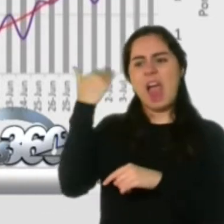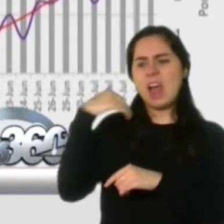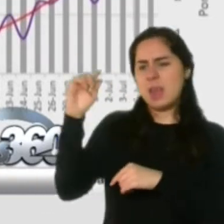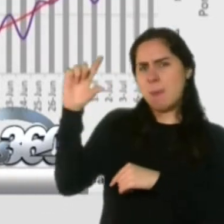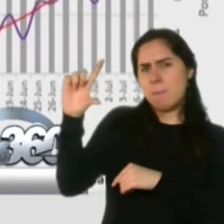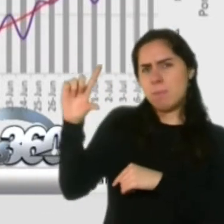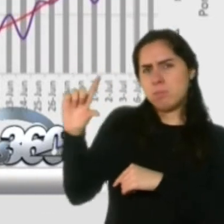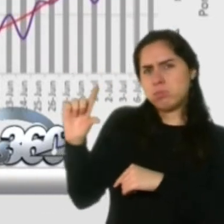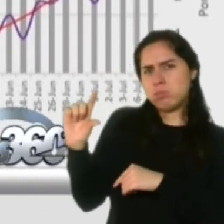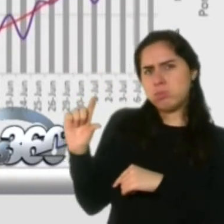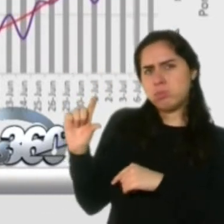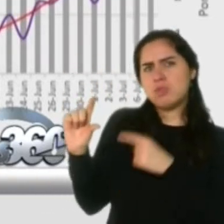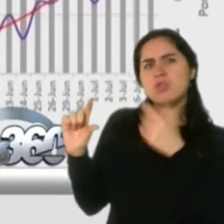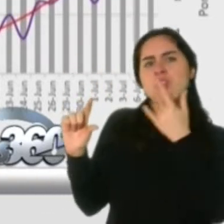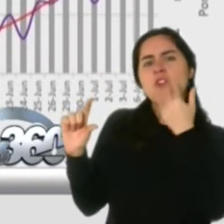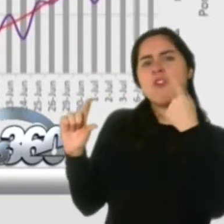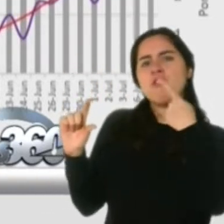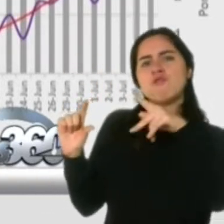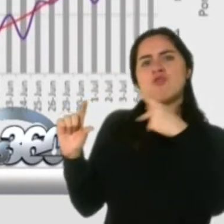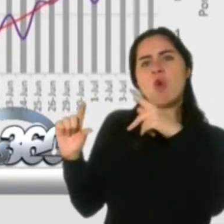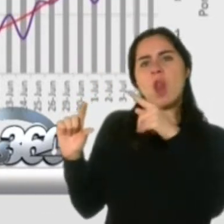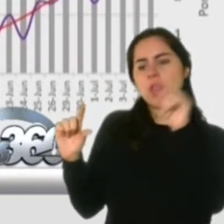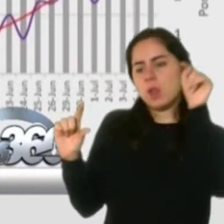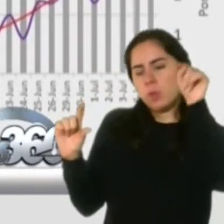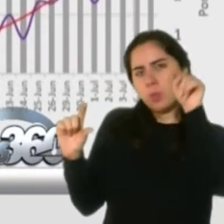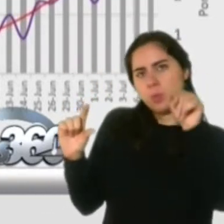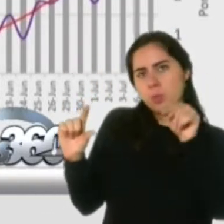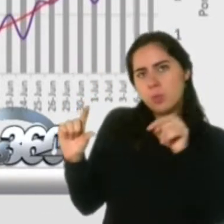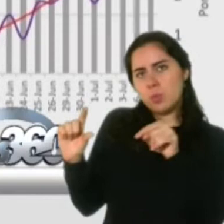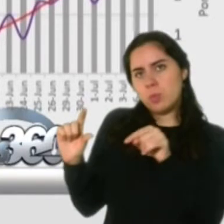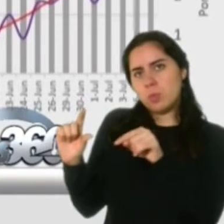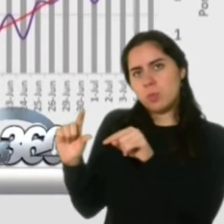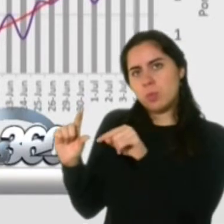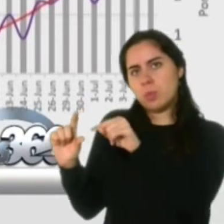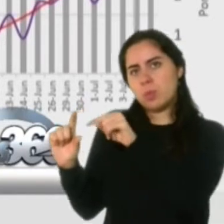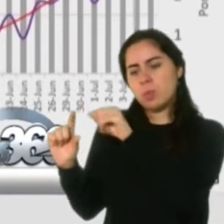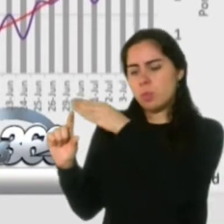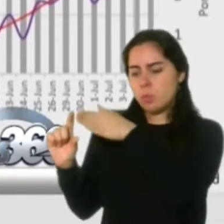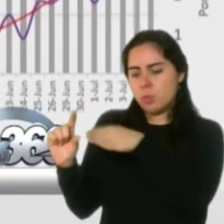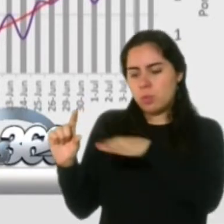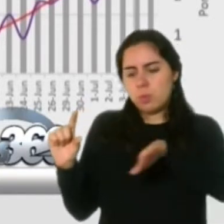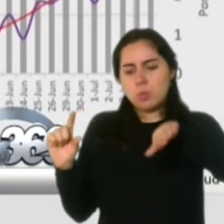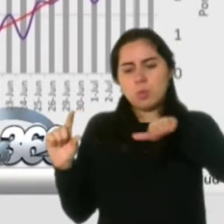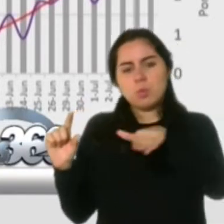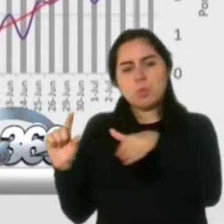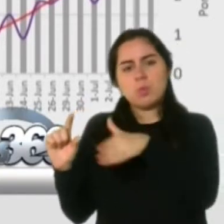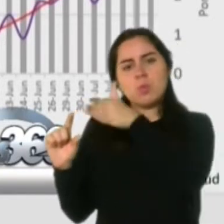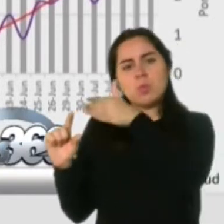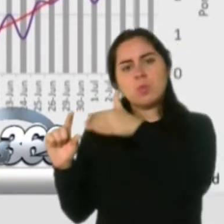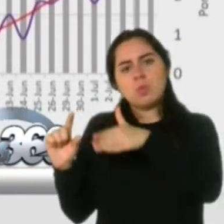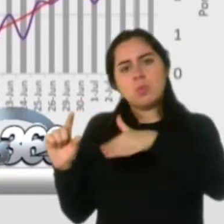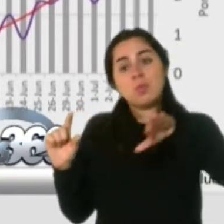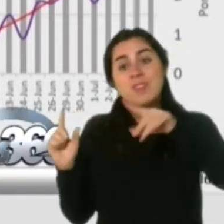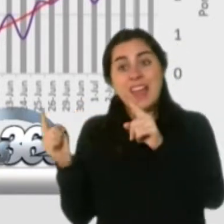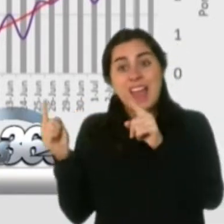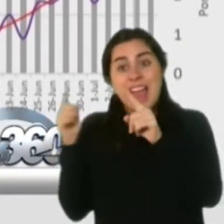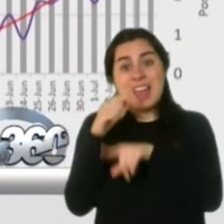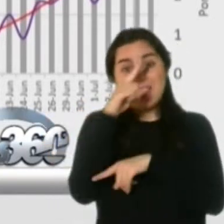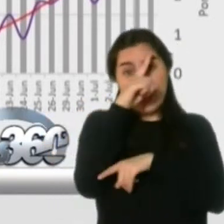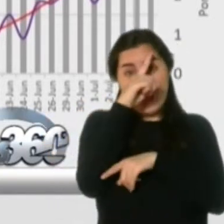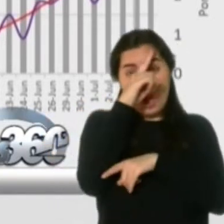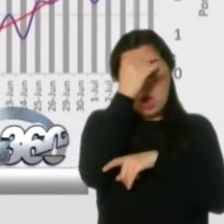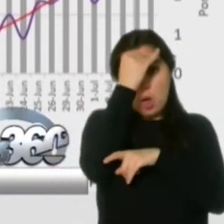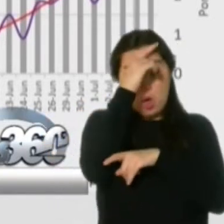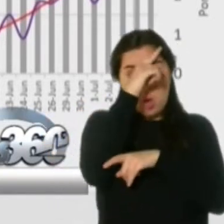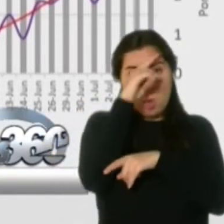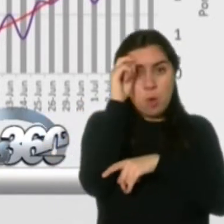línea color violeta estaba bajita y se mantuvo baja hasta que no fue hasta el 22 de junio, que con